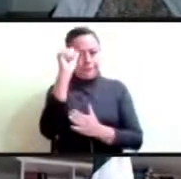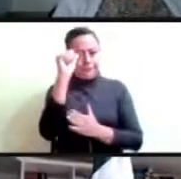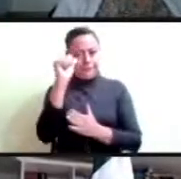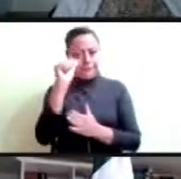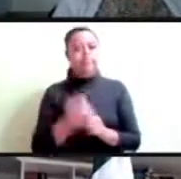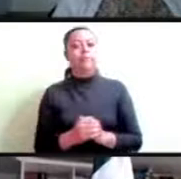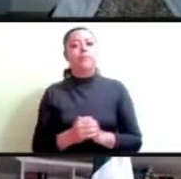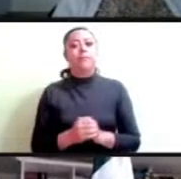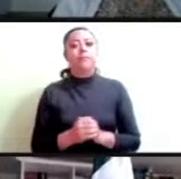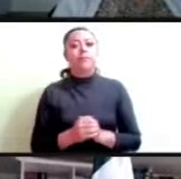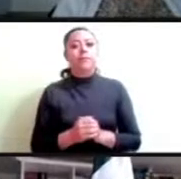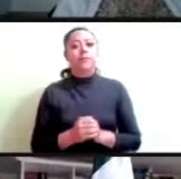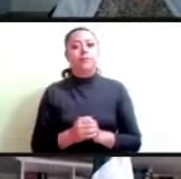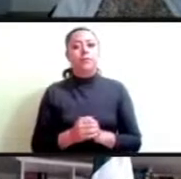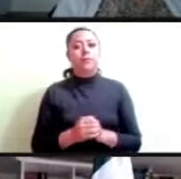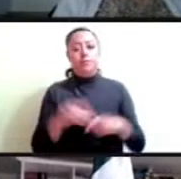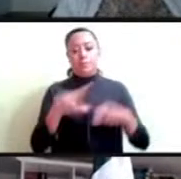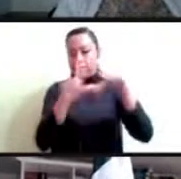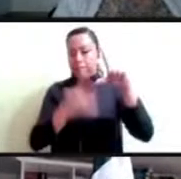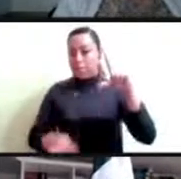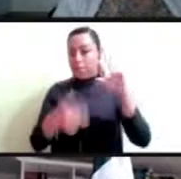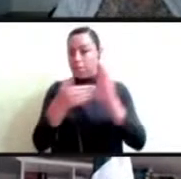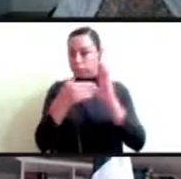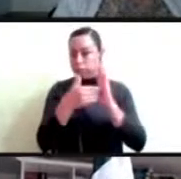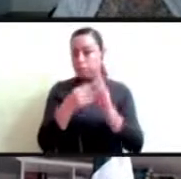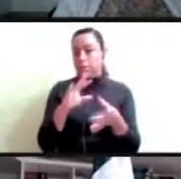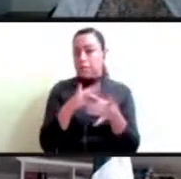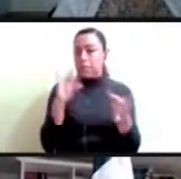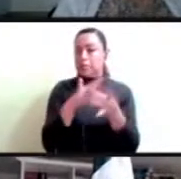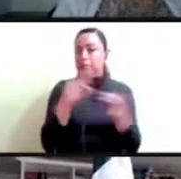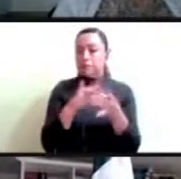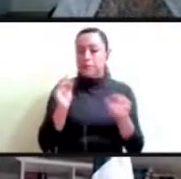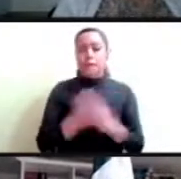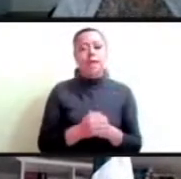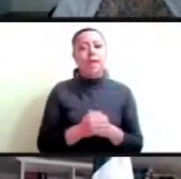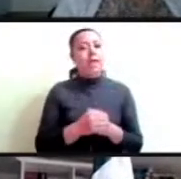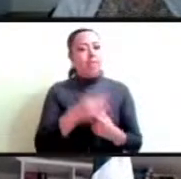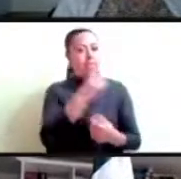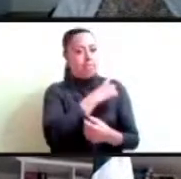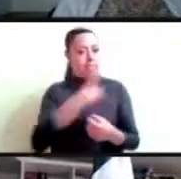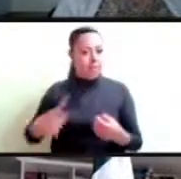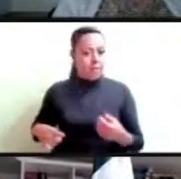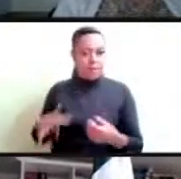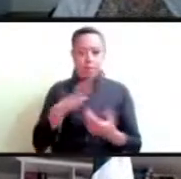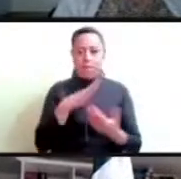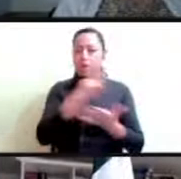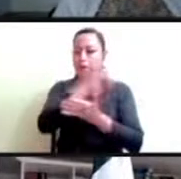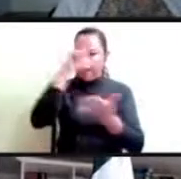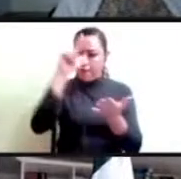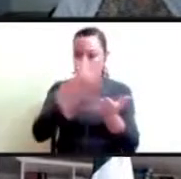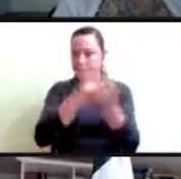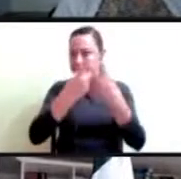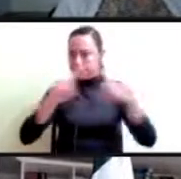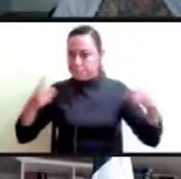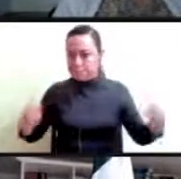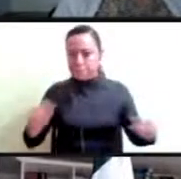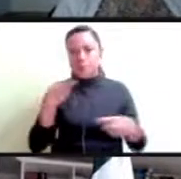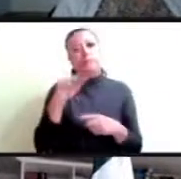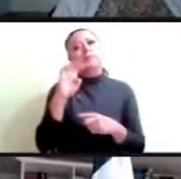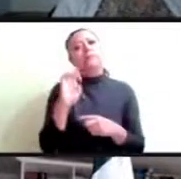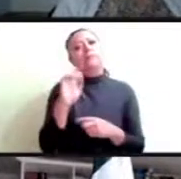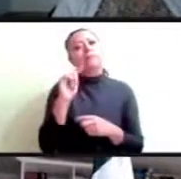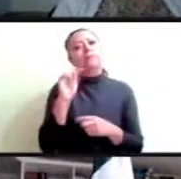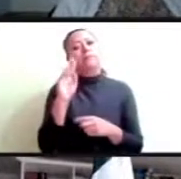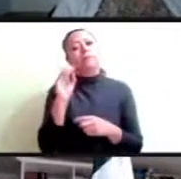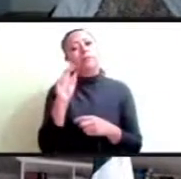la Constitución de la República establece que se tiene que haber una ley de desarrollo metropolitano que tiene que ser aprobada por el